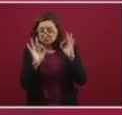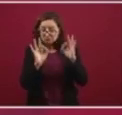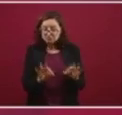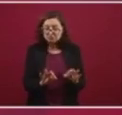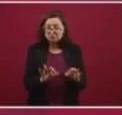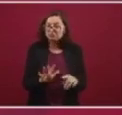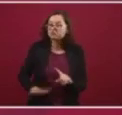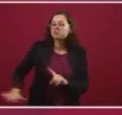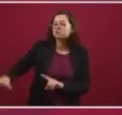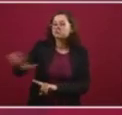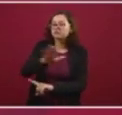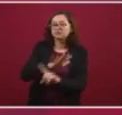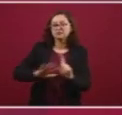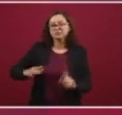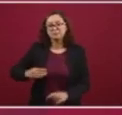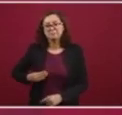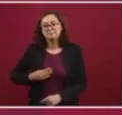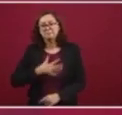bienestar.